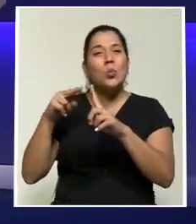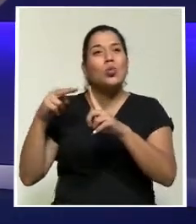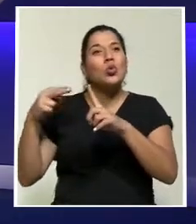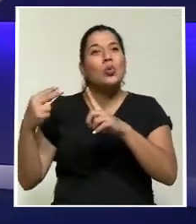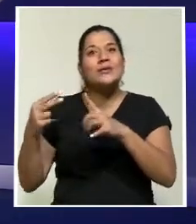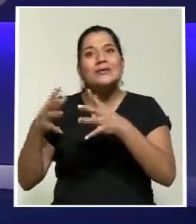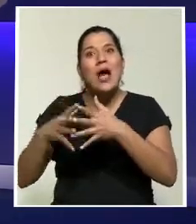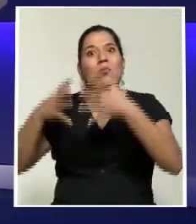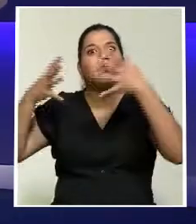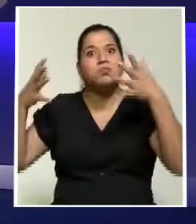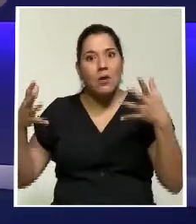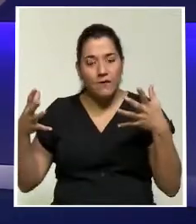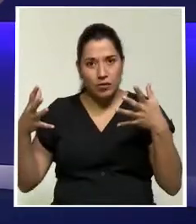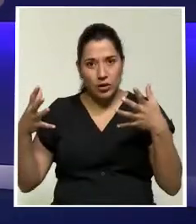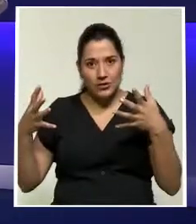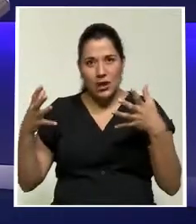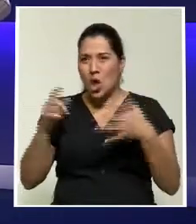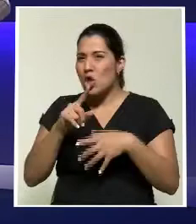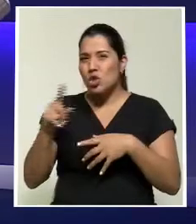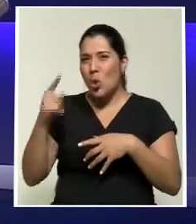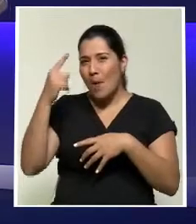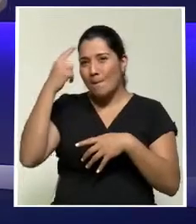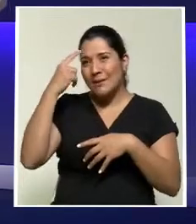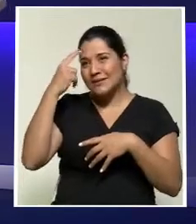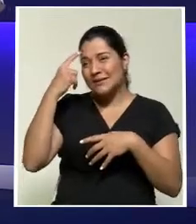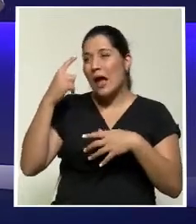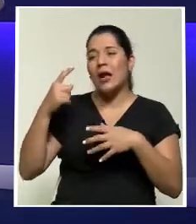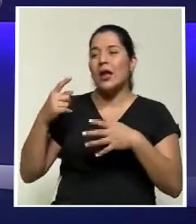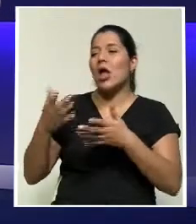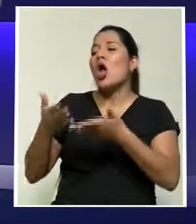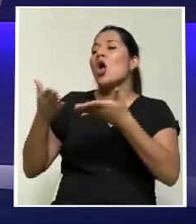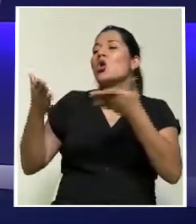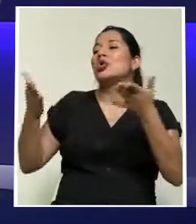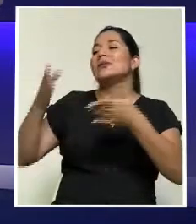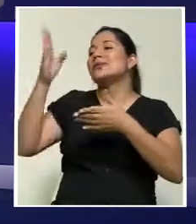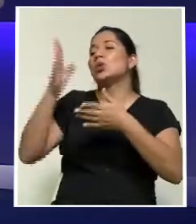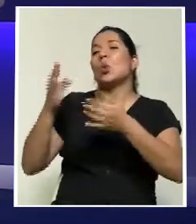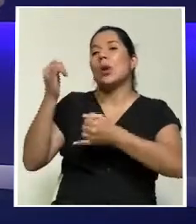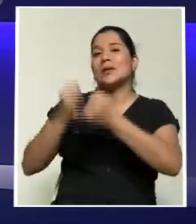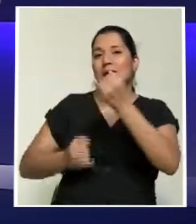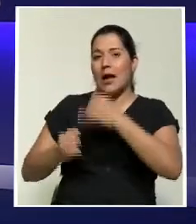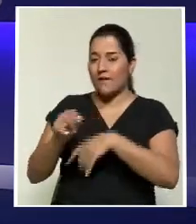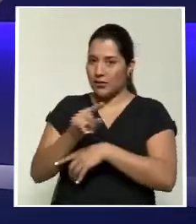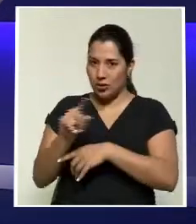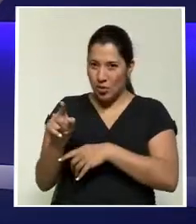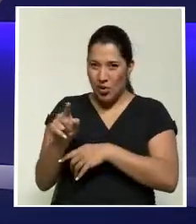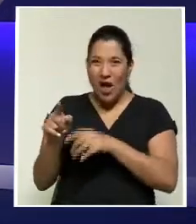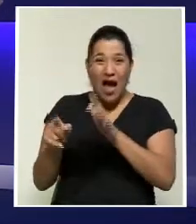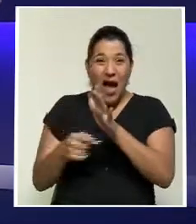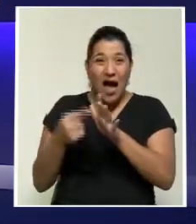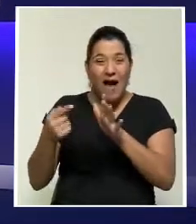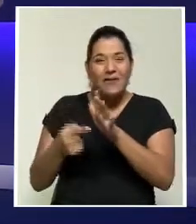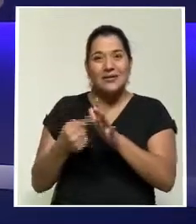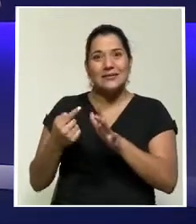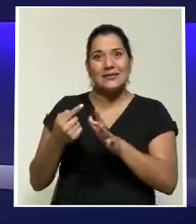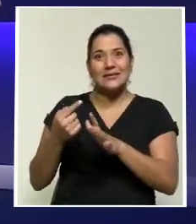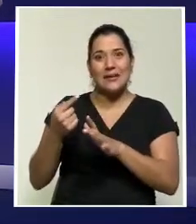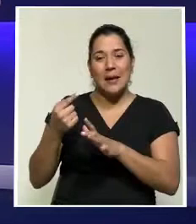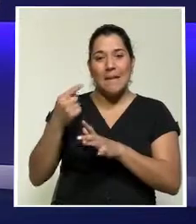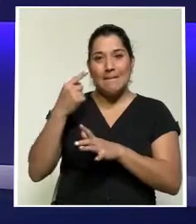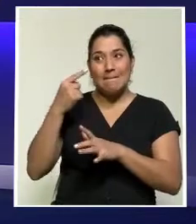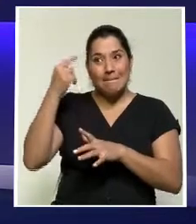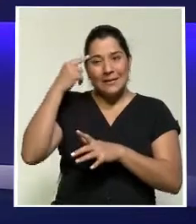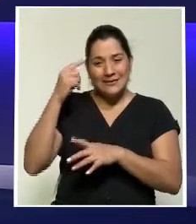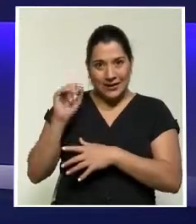que son bienes finitos y son necesidades infinitas, que es lo que nos plantean, ¿verdad? Las necesidades en realidad, según Max